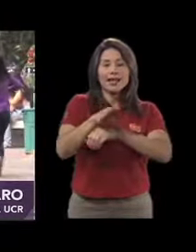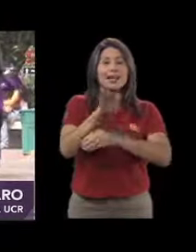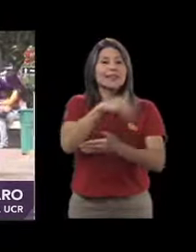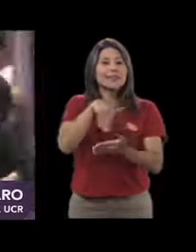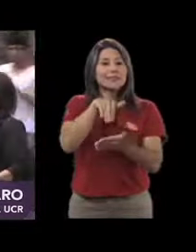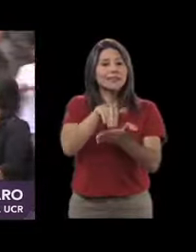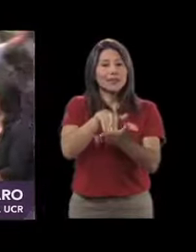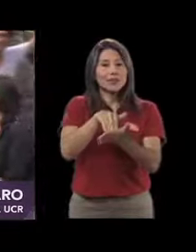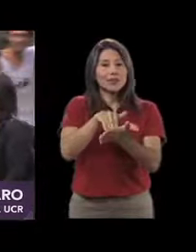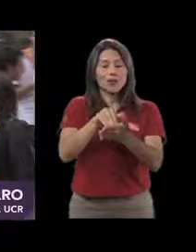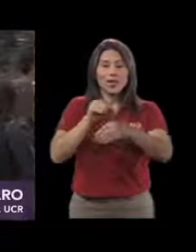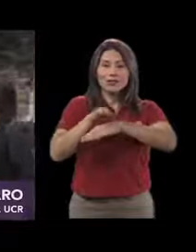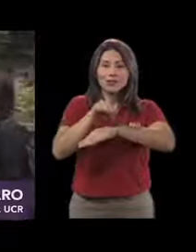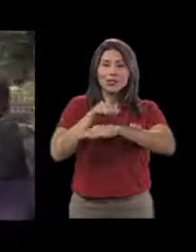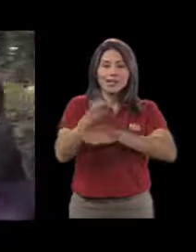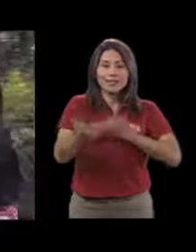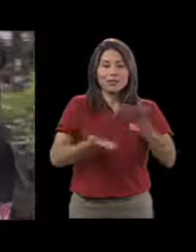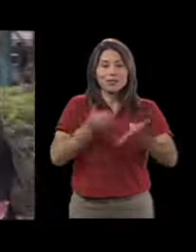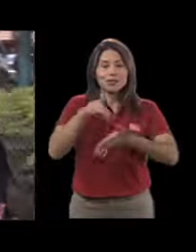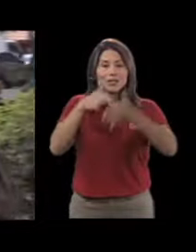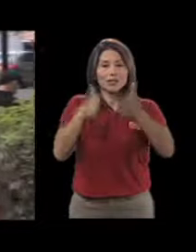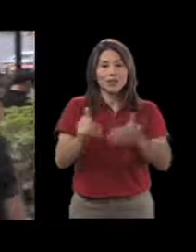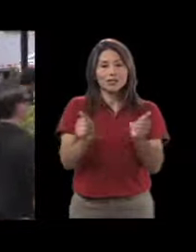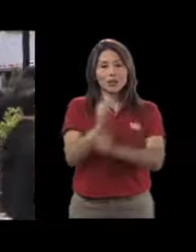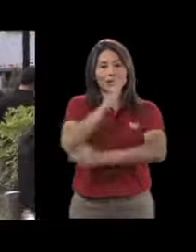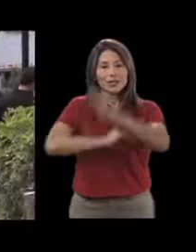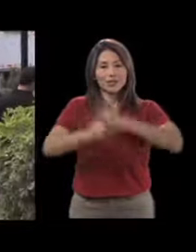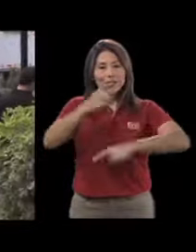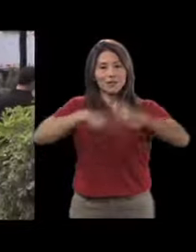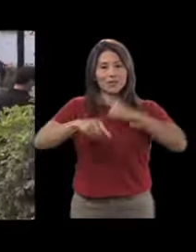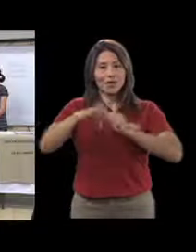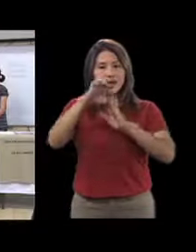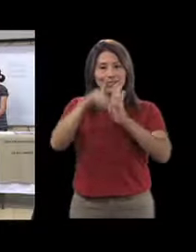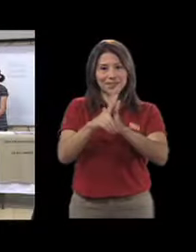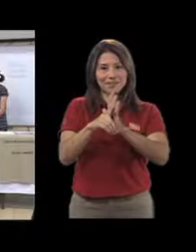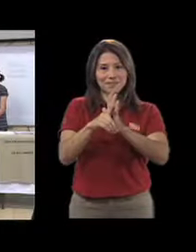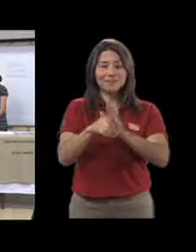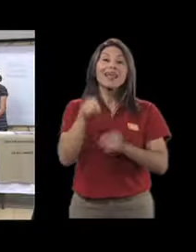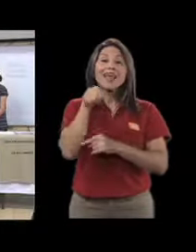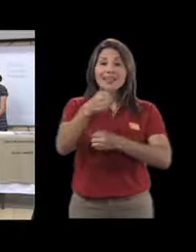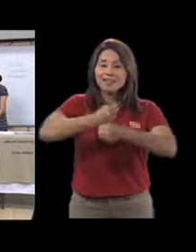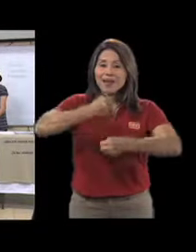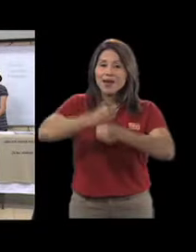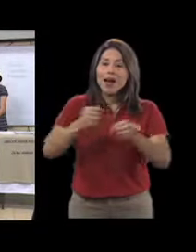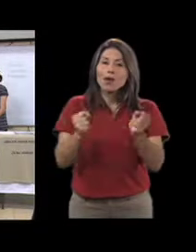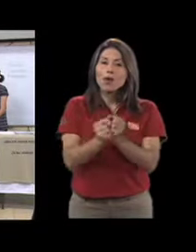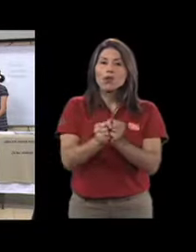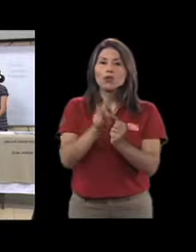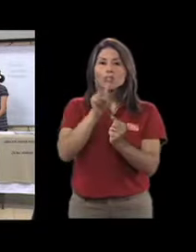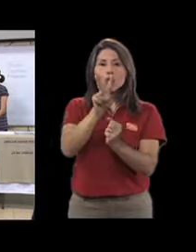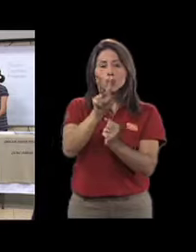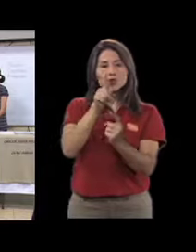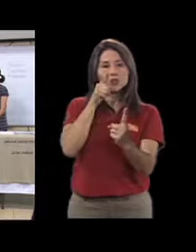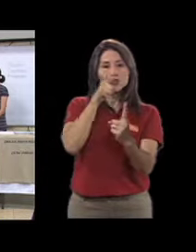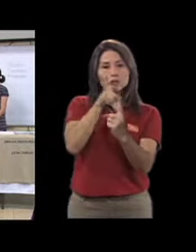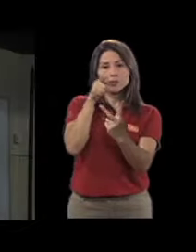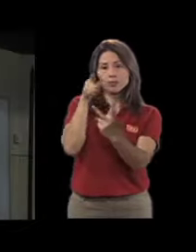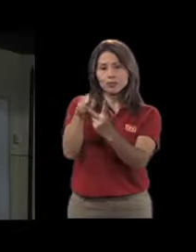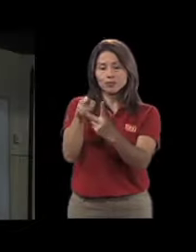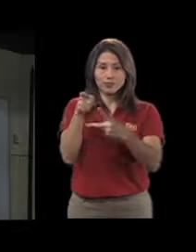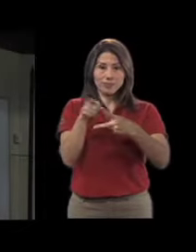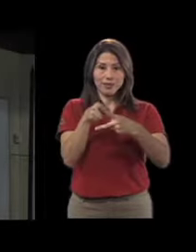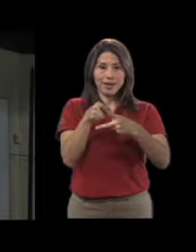Centro de Asesoría y Servicios a Estudiantes con Discapacidad. El CASE trabaja en dos líneas de acción, en la